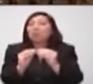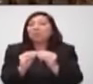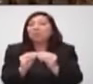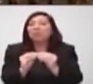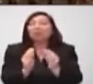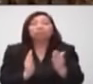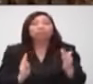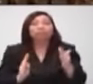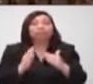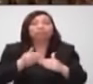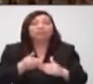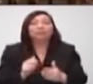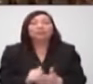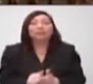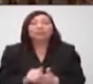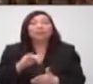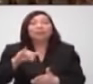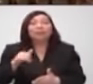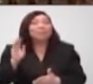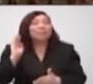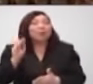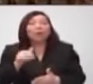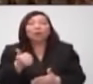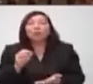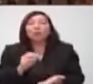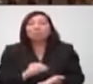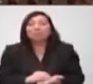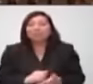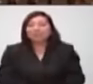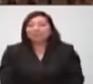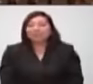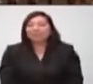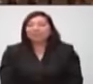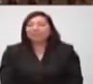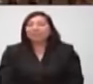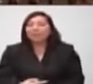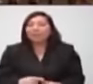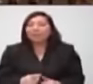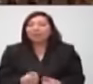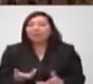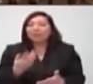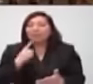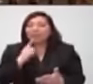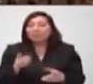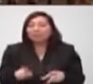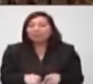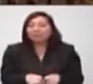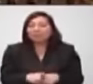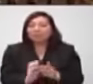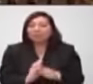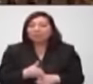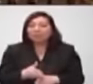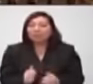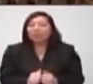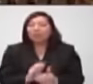los transversales, como se ha señalado, el de Javier Prado y otro más por acá. Y en esta parte alta estamos también entrando